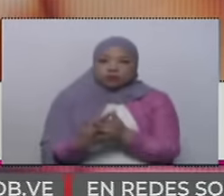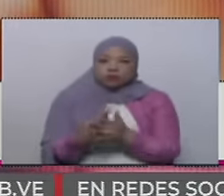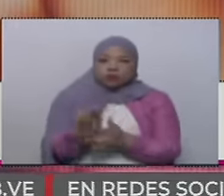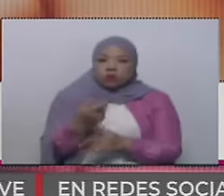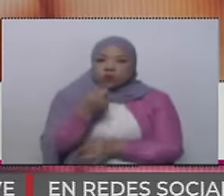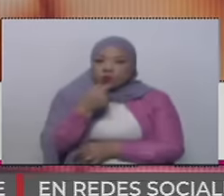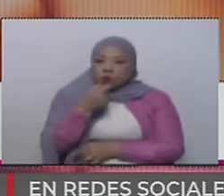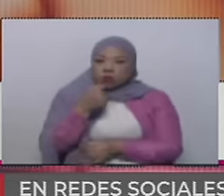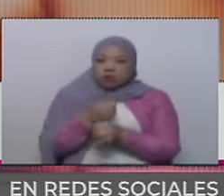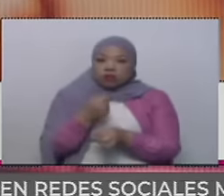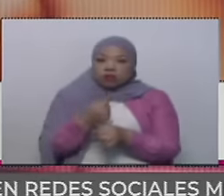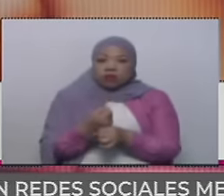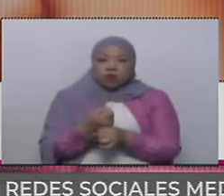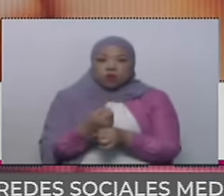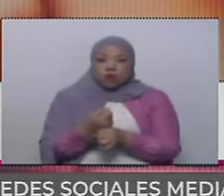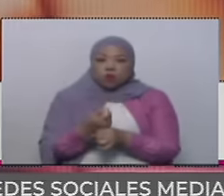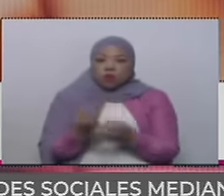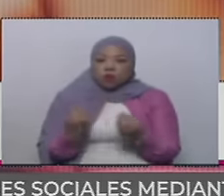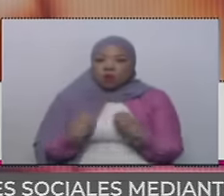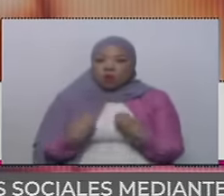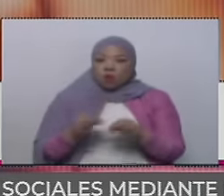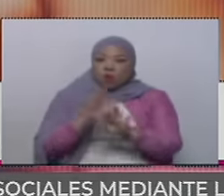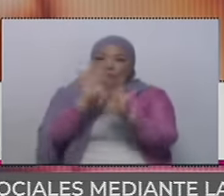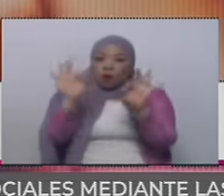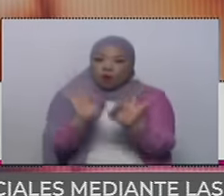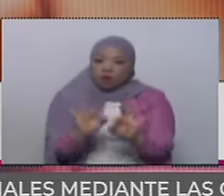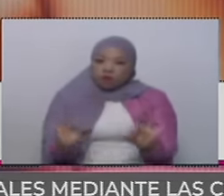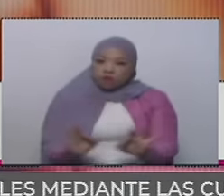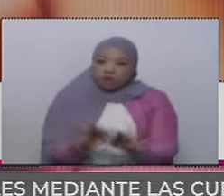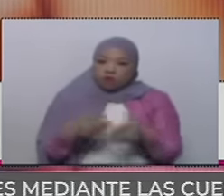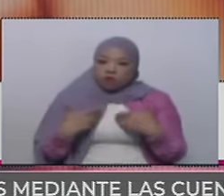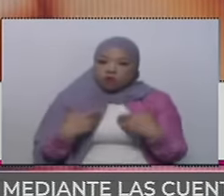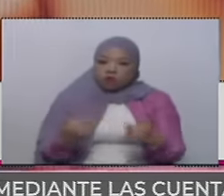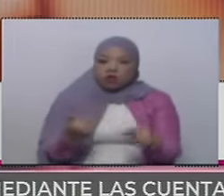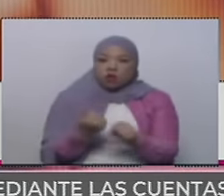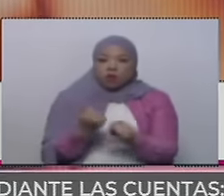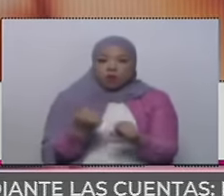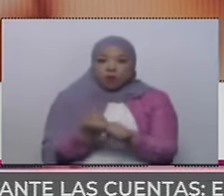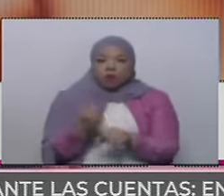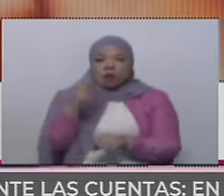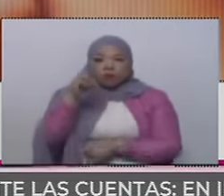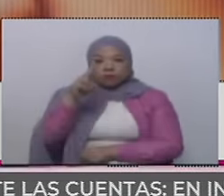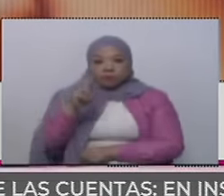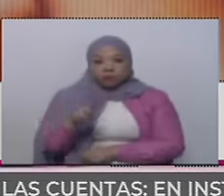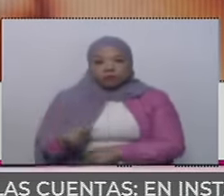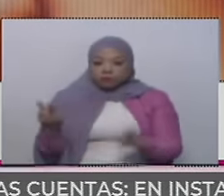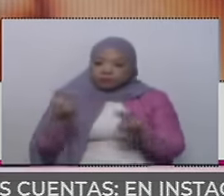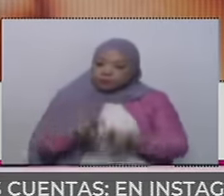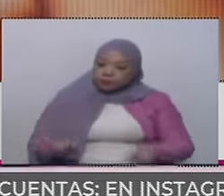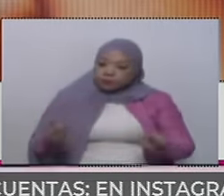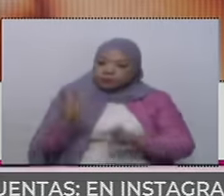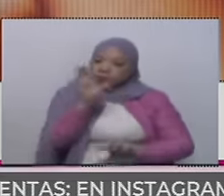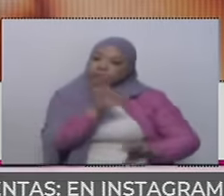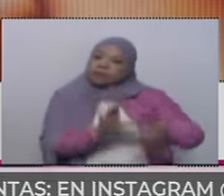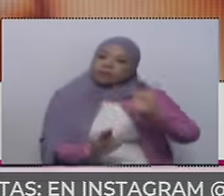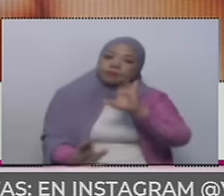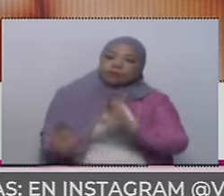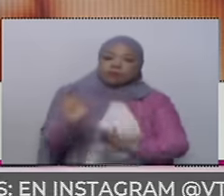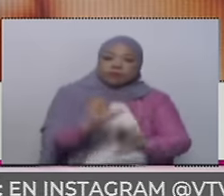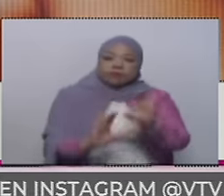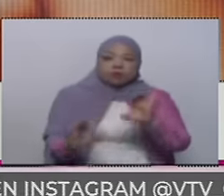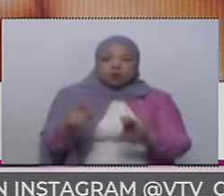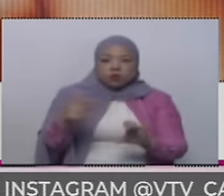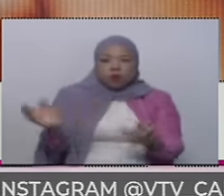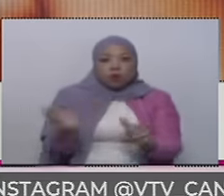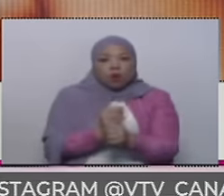tomado una forma de vida saludable, ¿verdad? Lo he investigado científicamente.